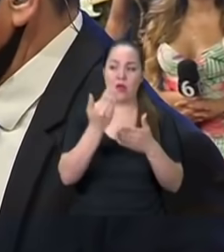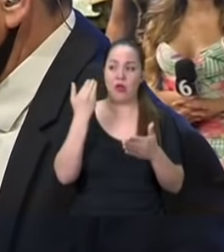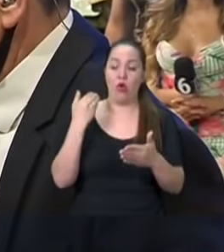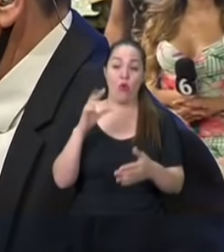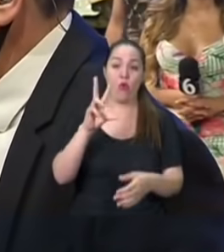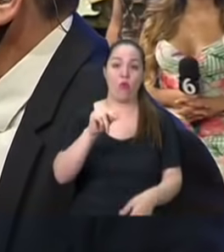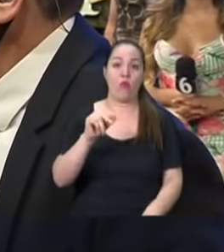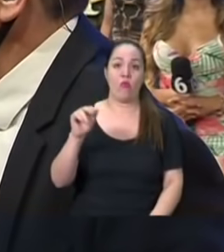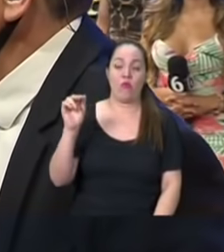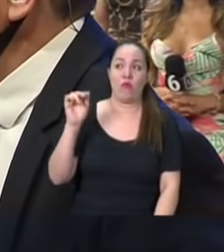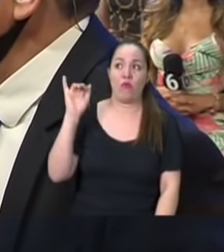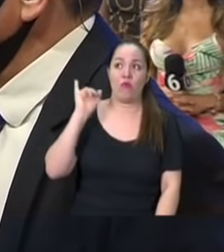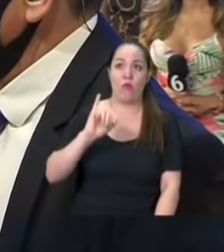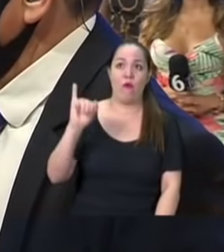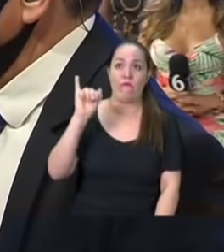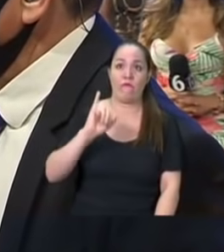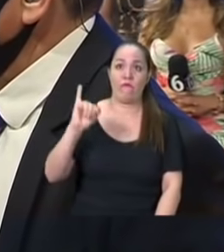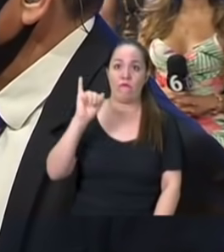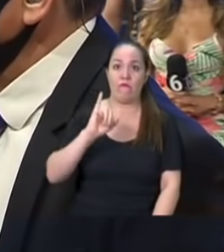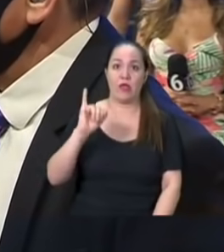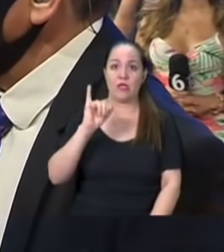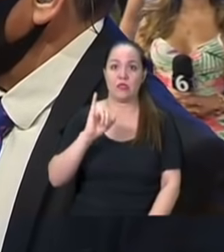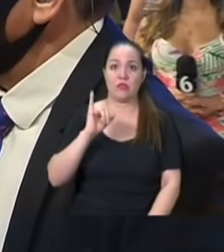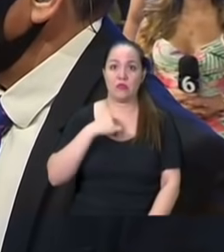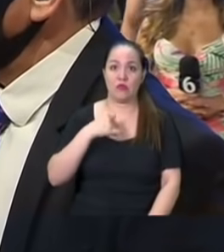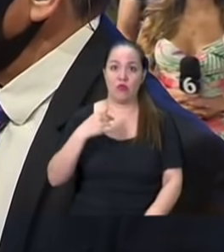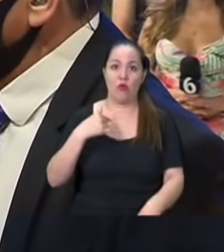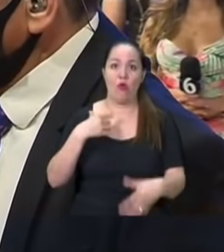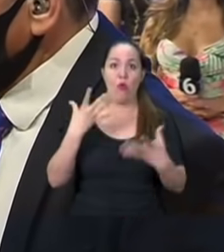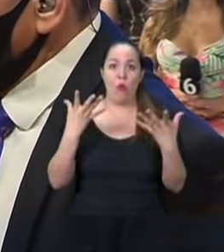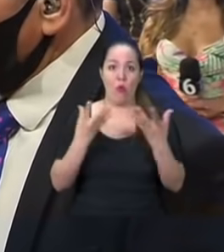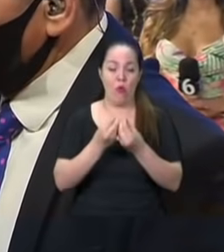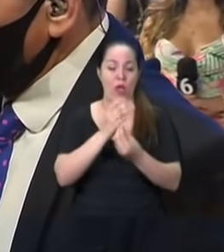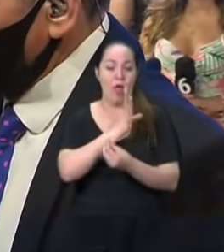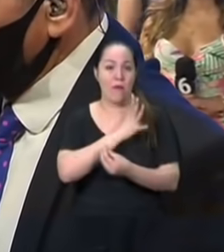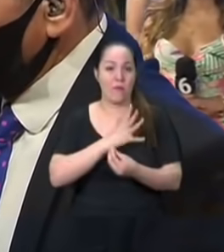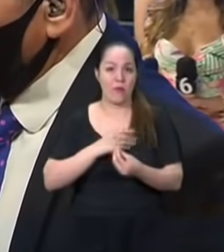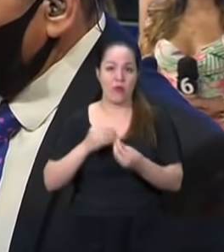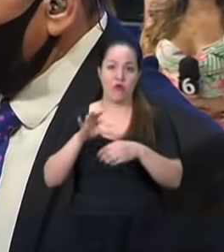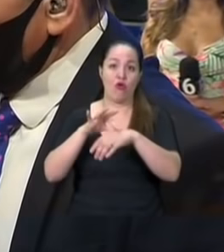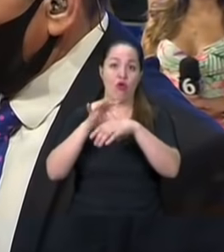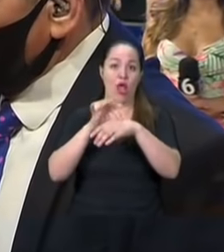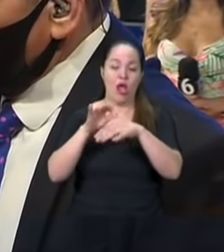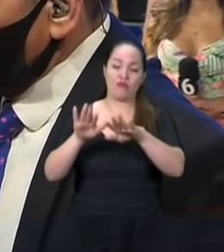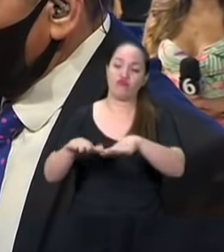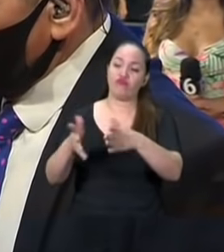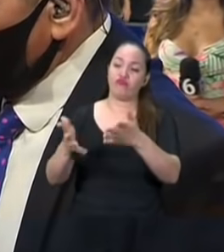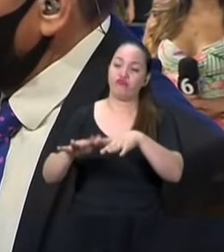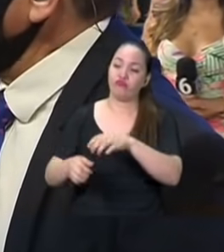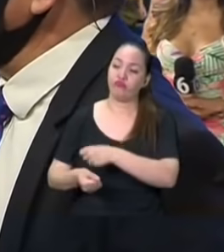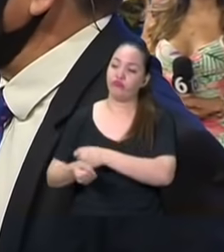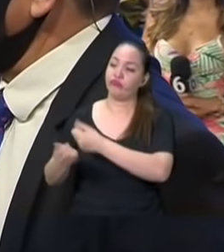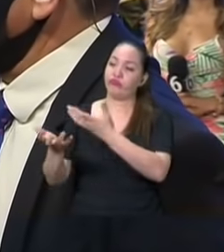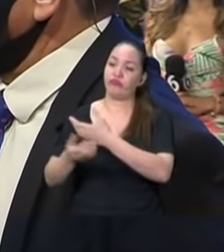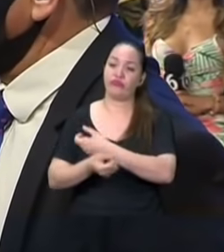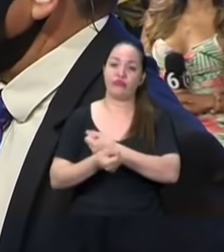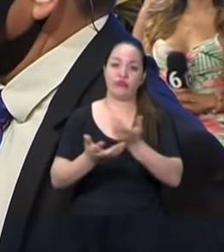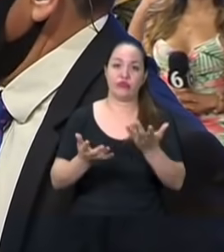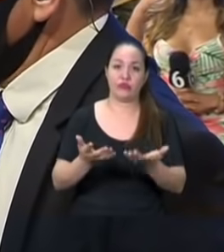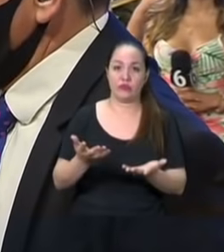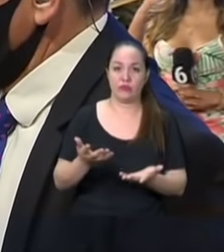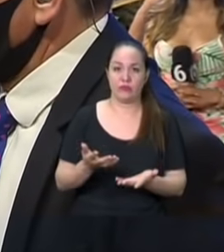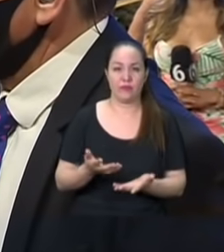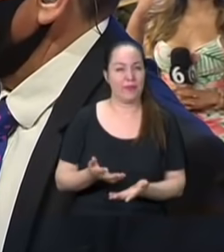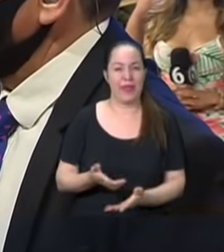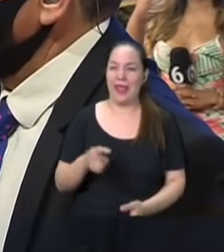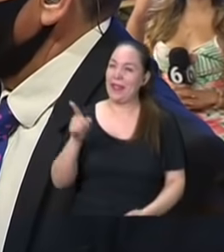te fue. Los jueves yo lo agarro para estar con mis hijos haciéndoles una carnita asada. Me da mucho gusto que tú me engañes, porque tú no comes